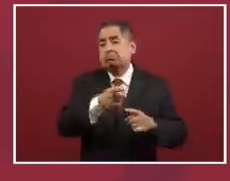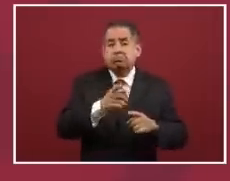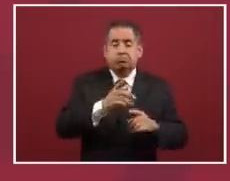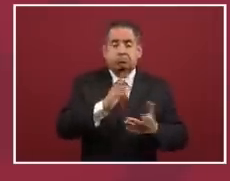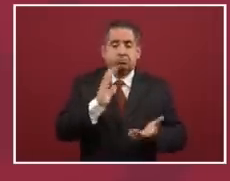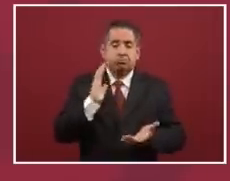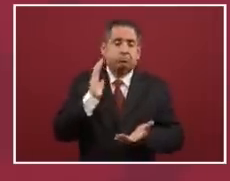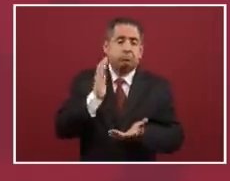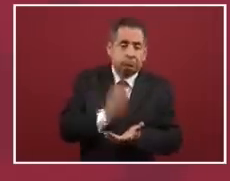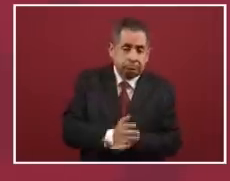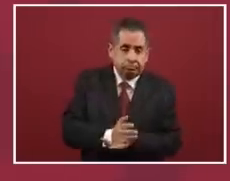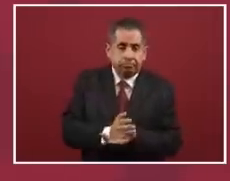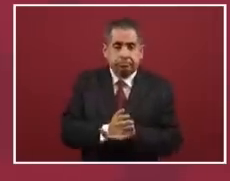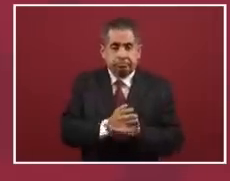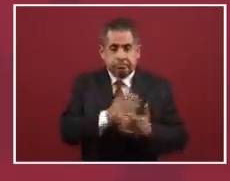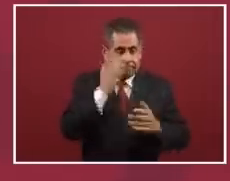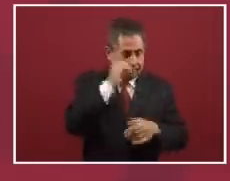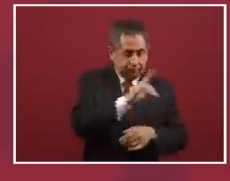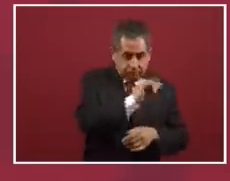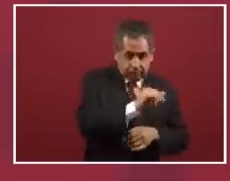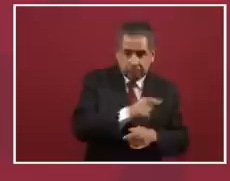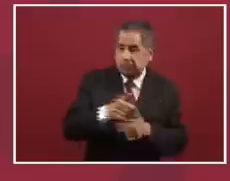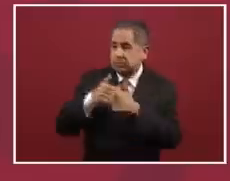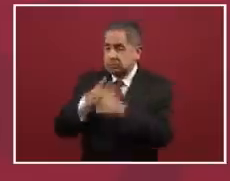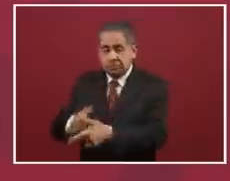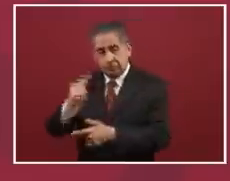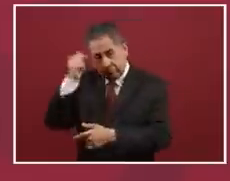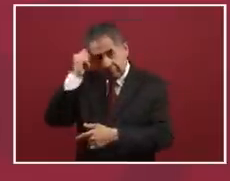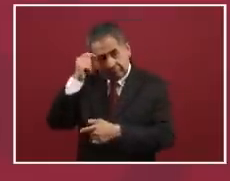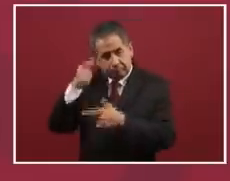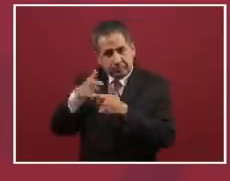detengan las obras de Texcoco,